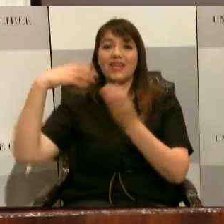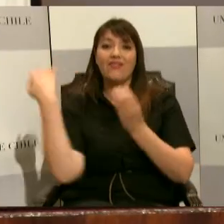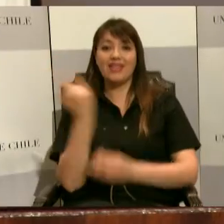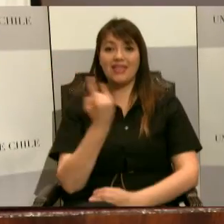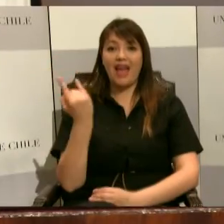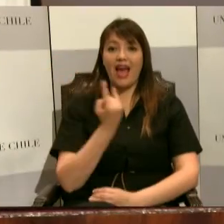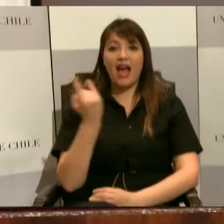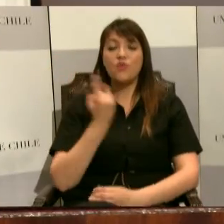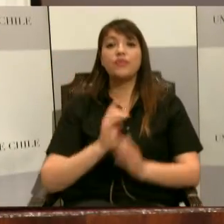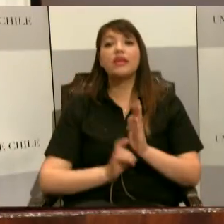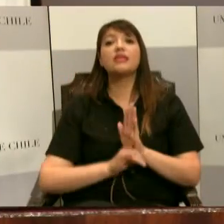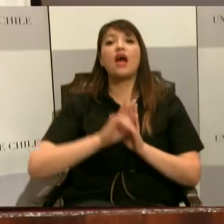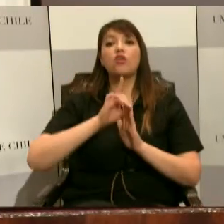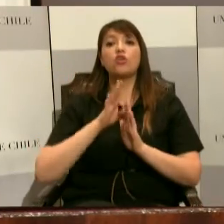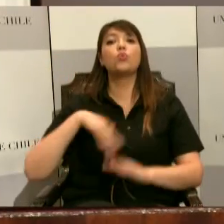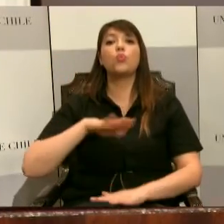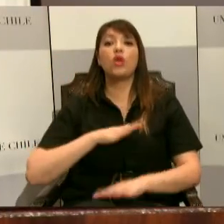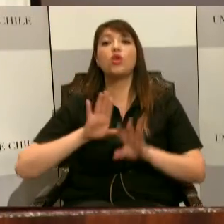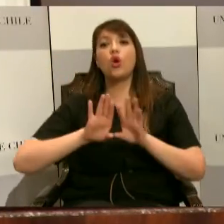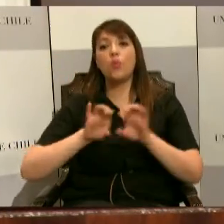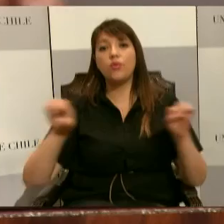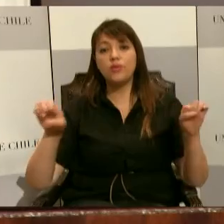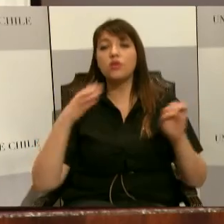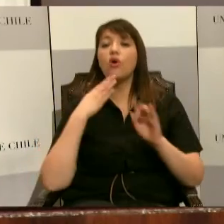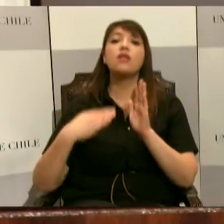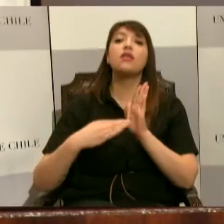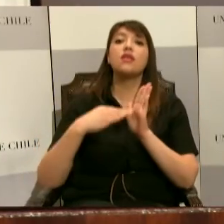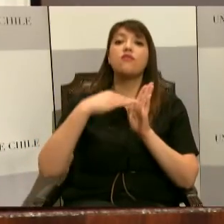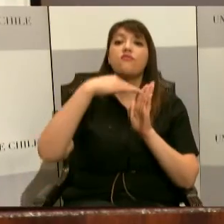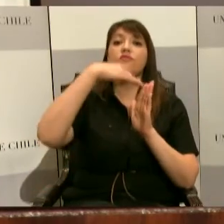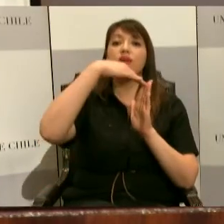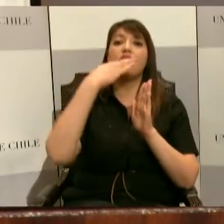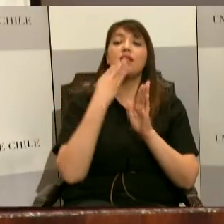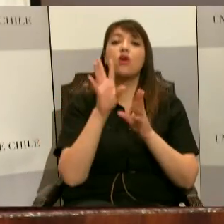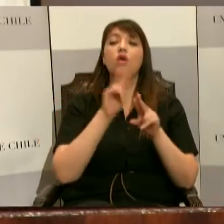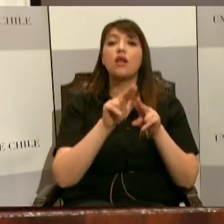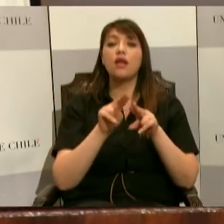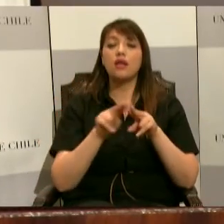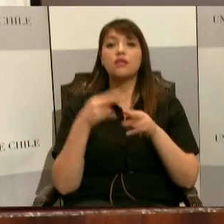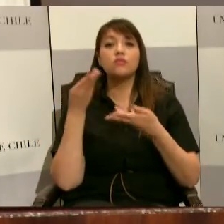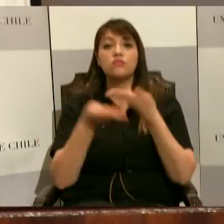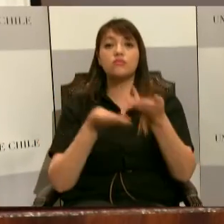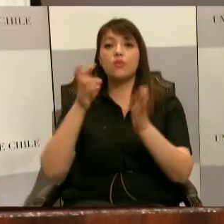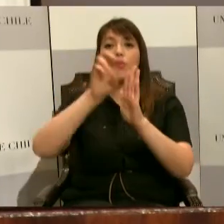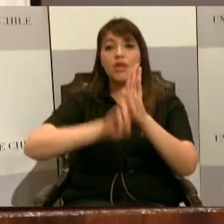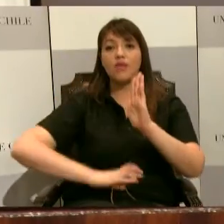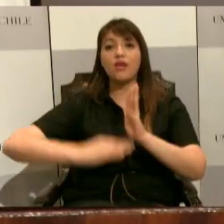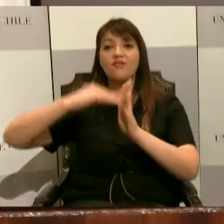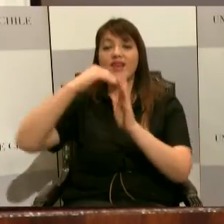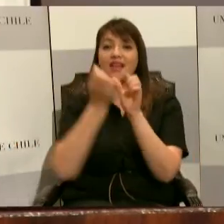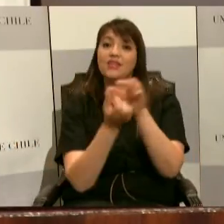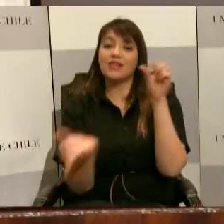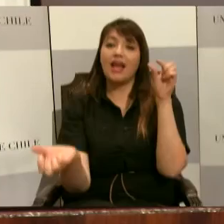la investigación y desarrollo hemos mantenido nuestro compromiso por nuestros niveles de investigación y de excelencia con la implementación de proyectos colaborativos de interés nacional y